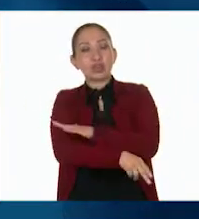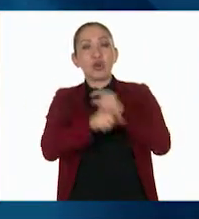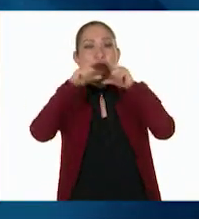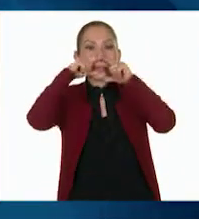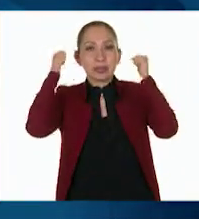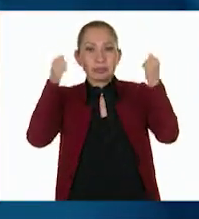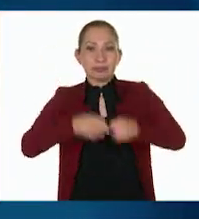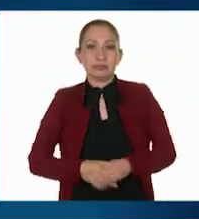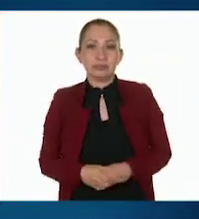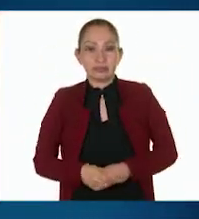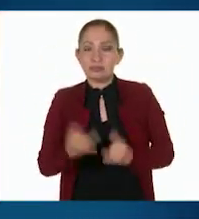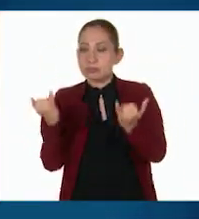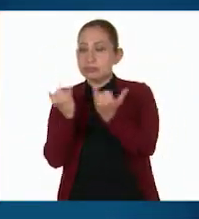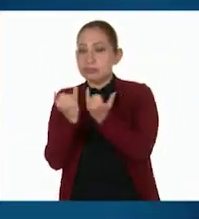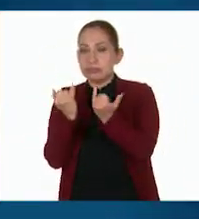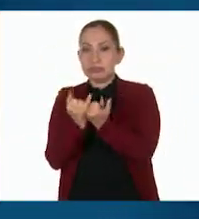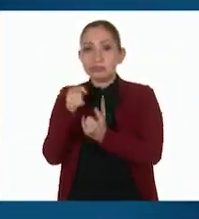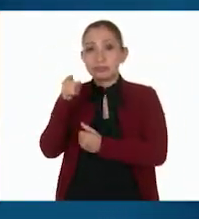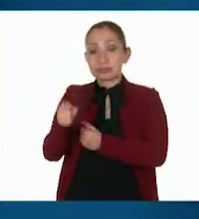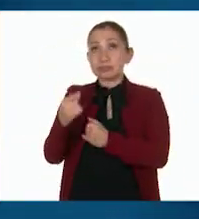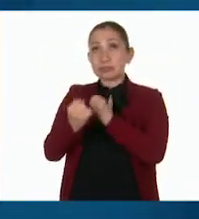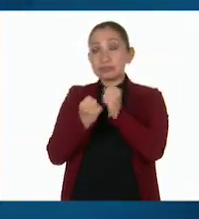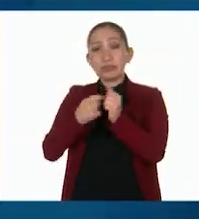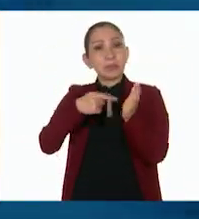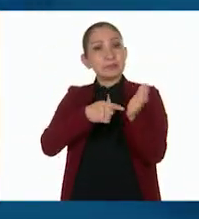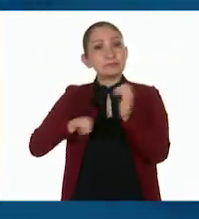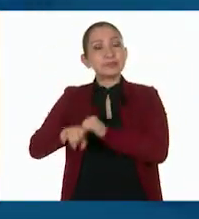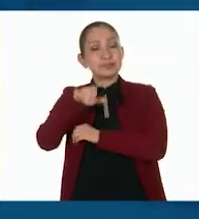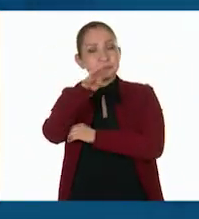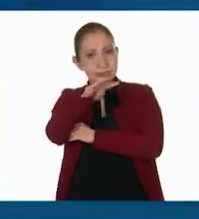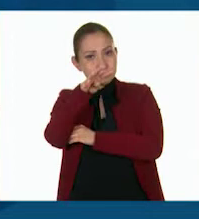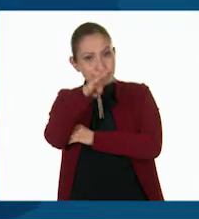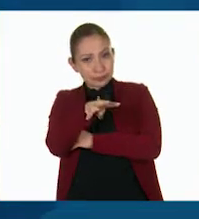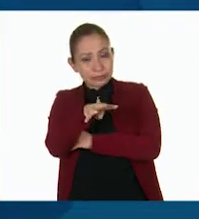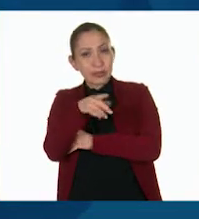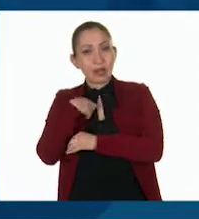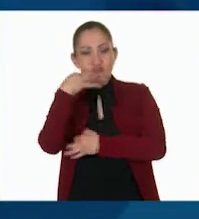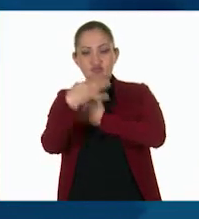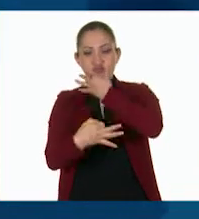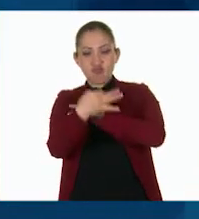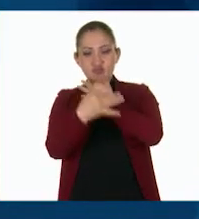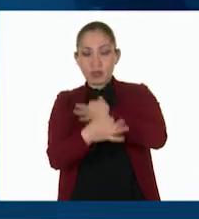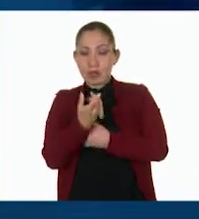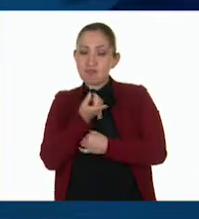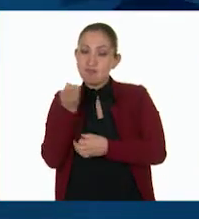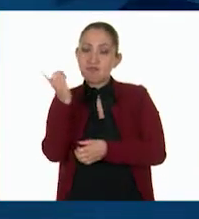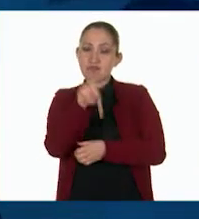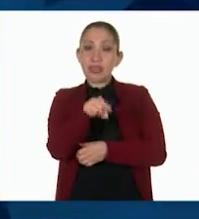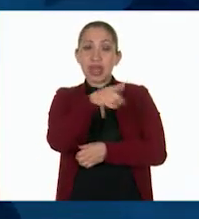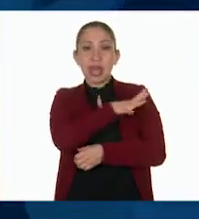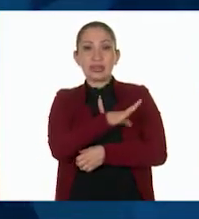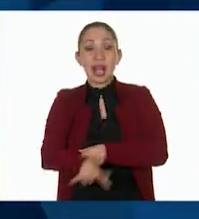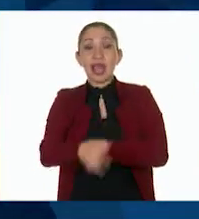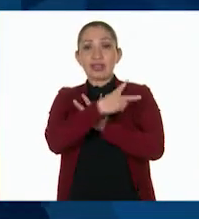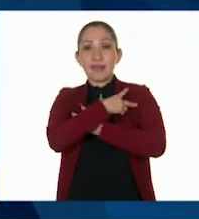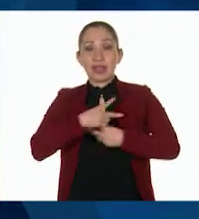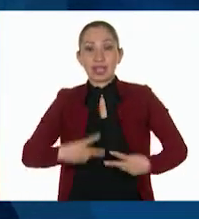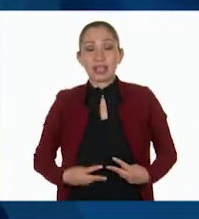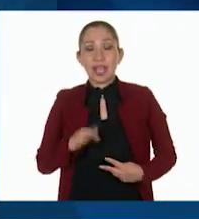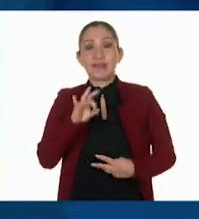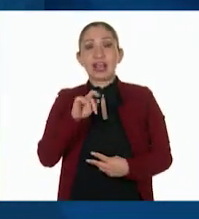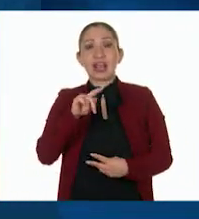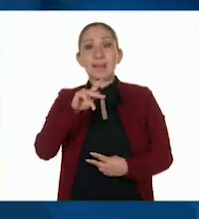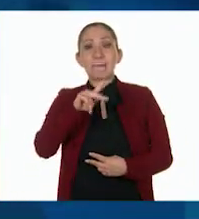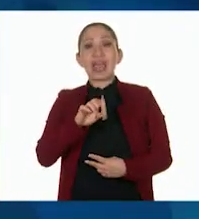Emiliano Zapata. De igual manera, en el año de 1919, fue juzgado y sentenciado el general villista